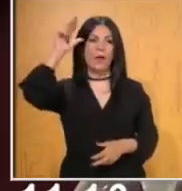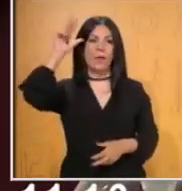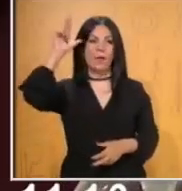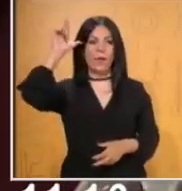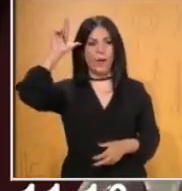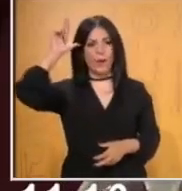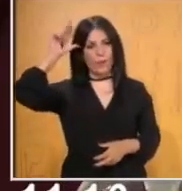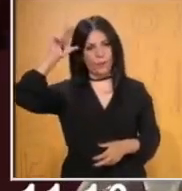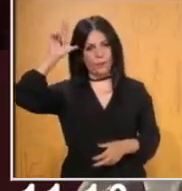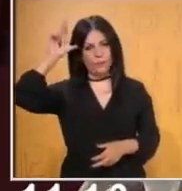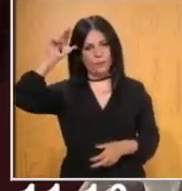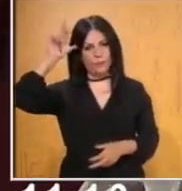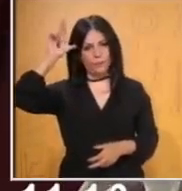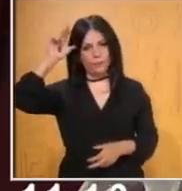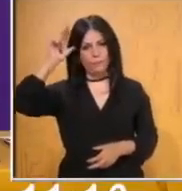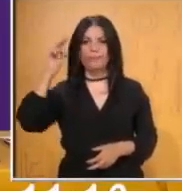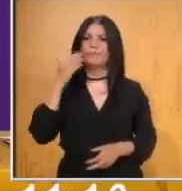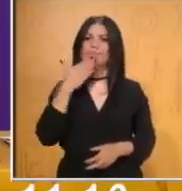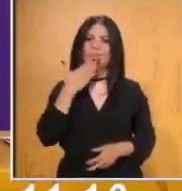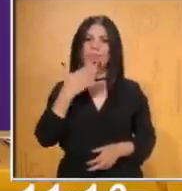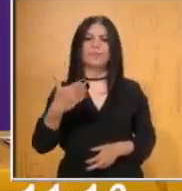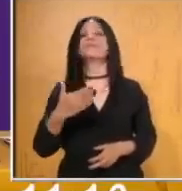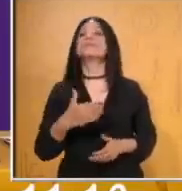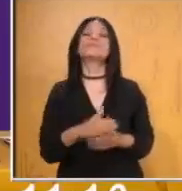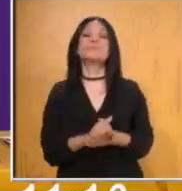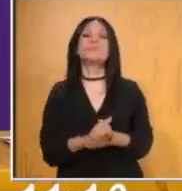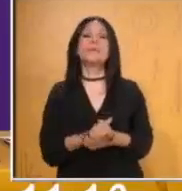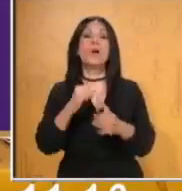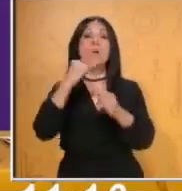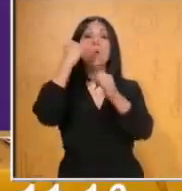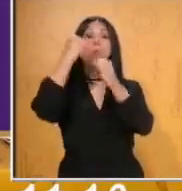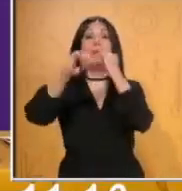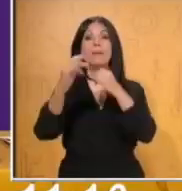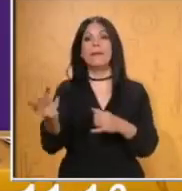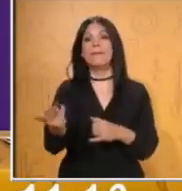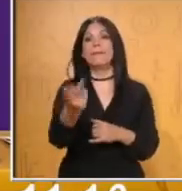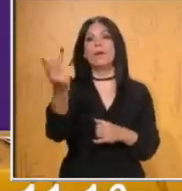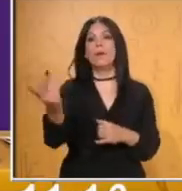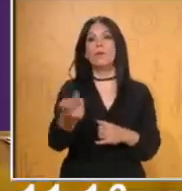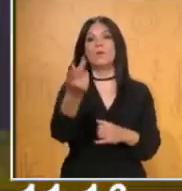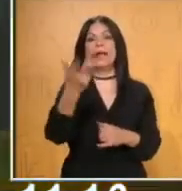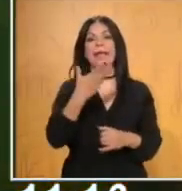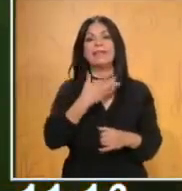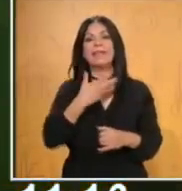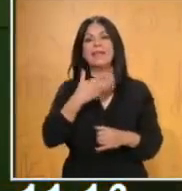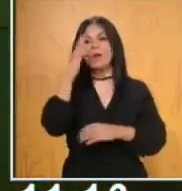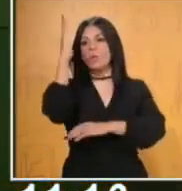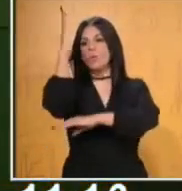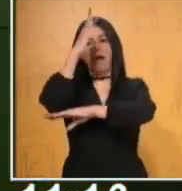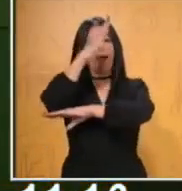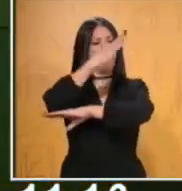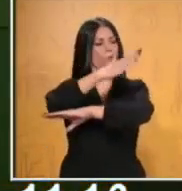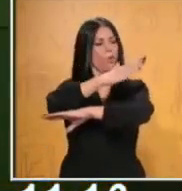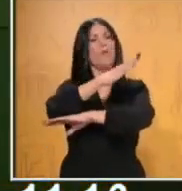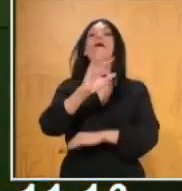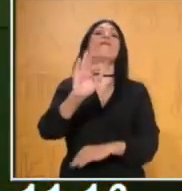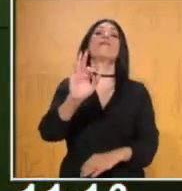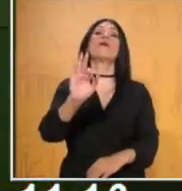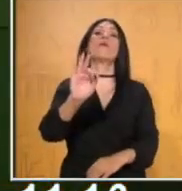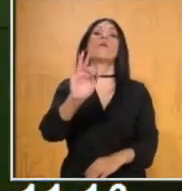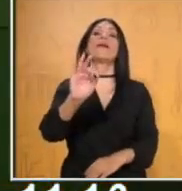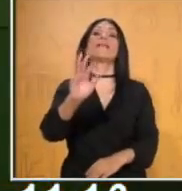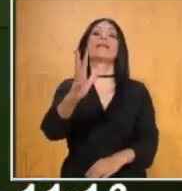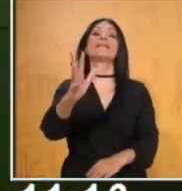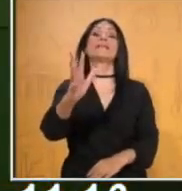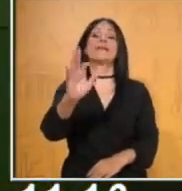¿Está bien? Muy bien. Y en la última pregunta dice, un ángulo de 45 grados se